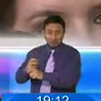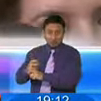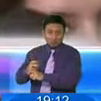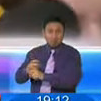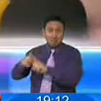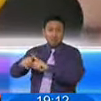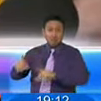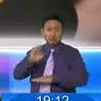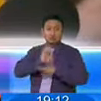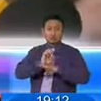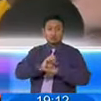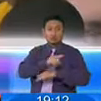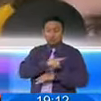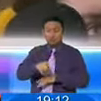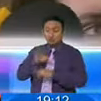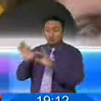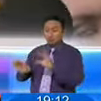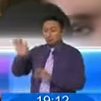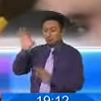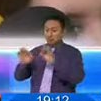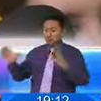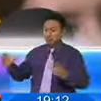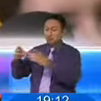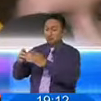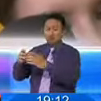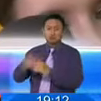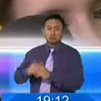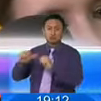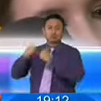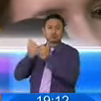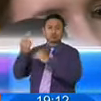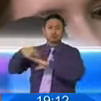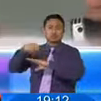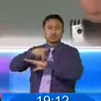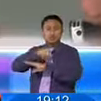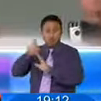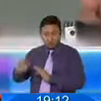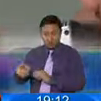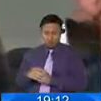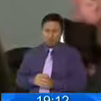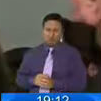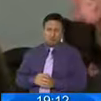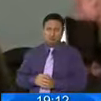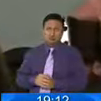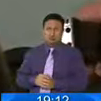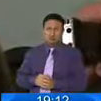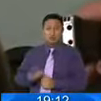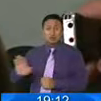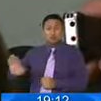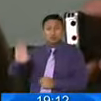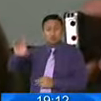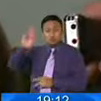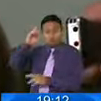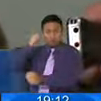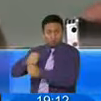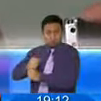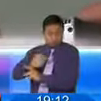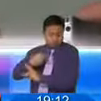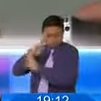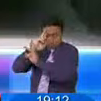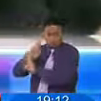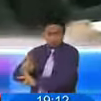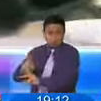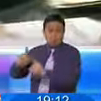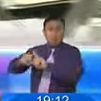pero el pueblo ecuatoriano no los ha elegido en Asamblea Nacional Constituyente. Que respete el trabajo del Consejo Transitorio, dice